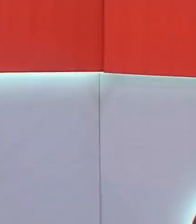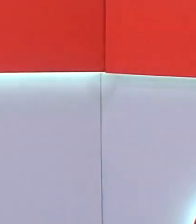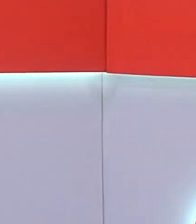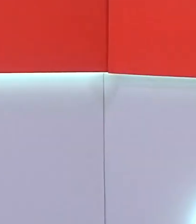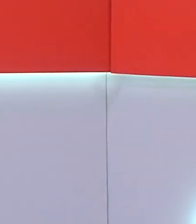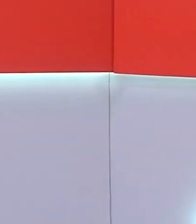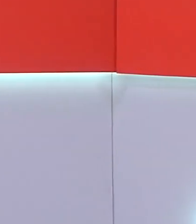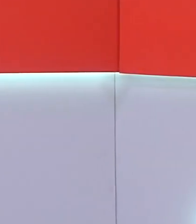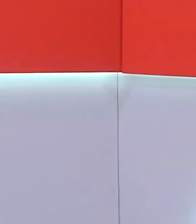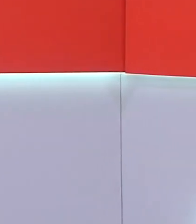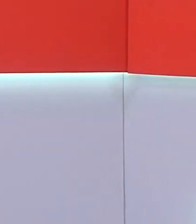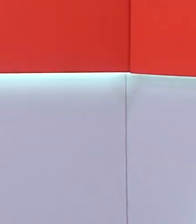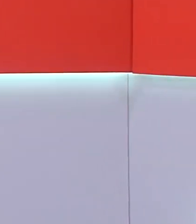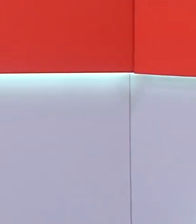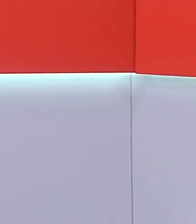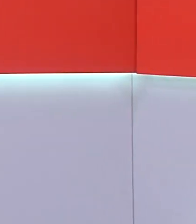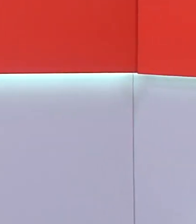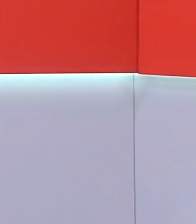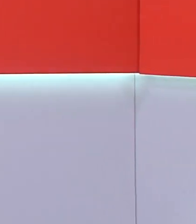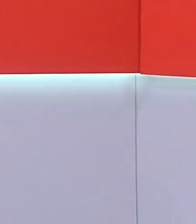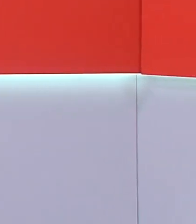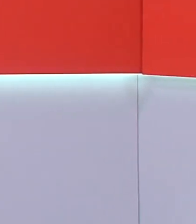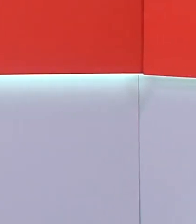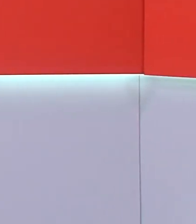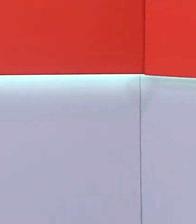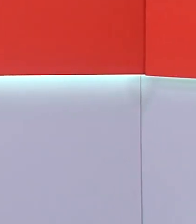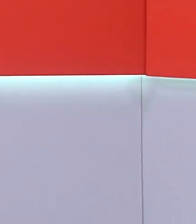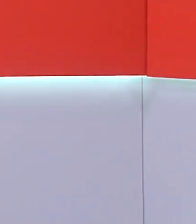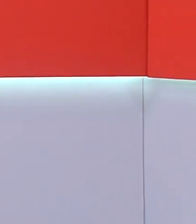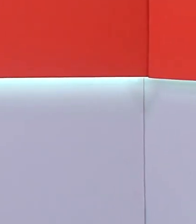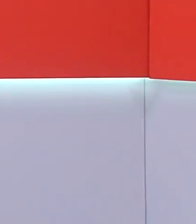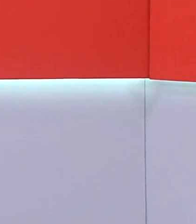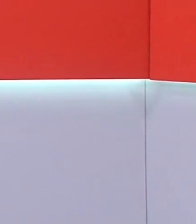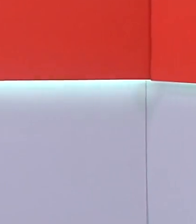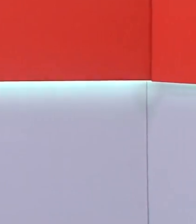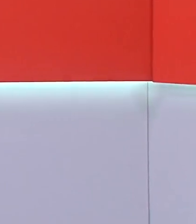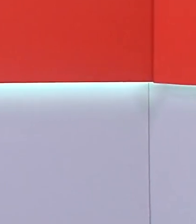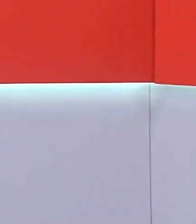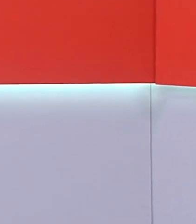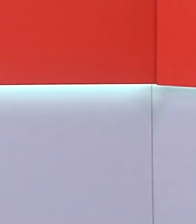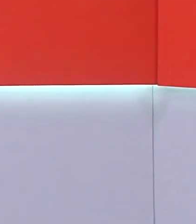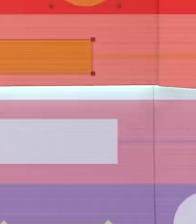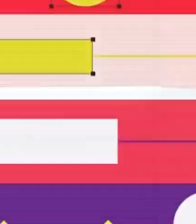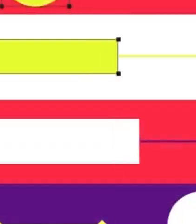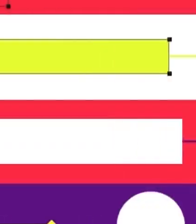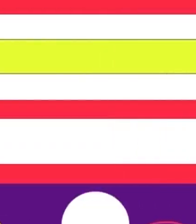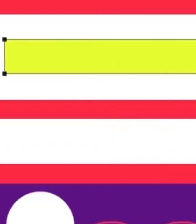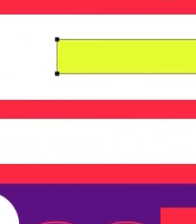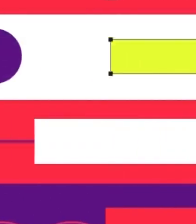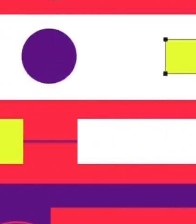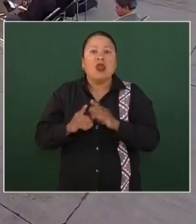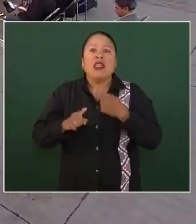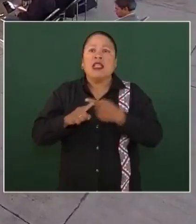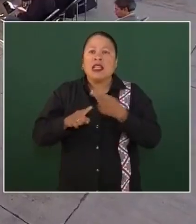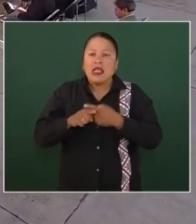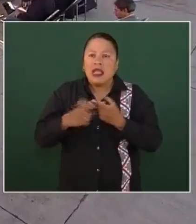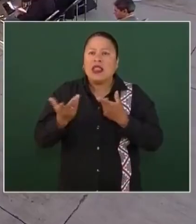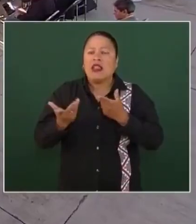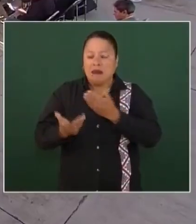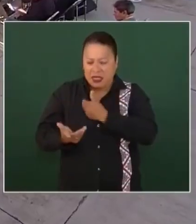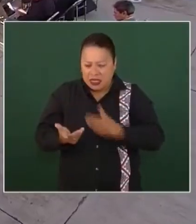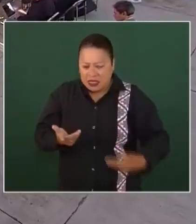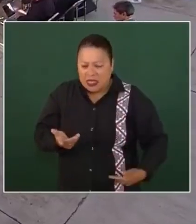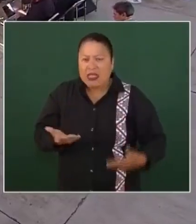Señor pues porque no tiene donde vivir Bueno ahorita está en la cárcel pero pues qué tal si sale una